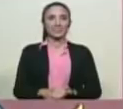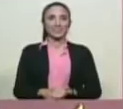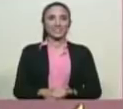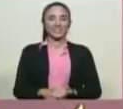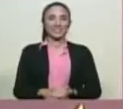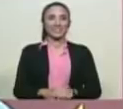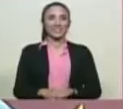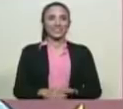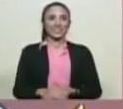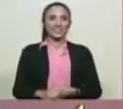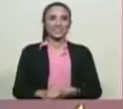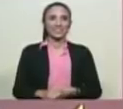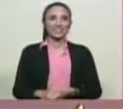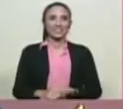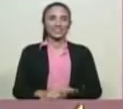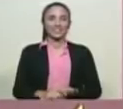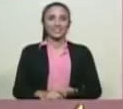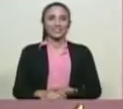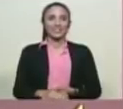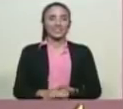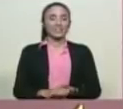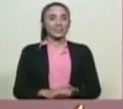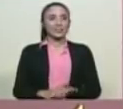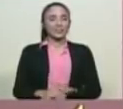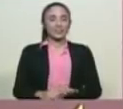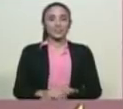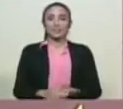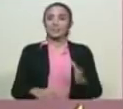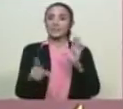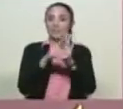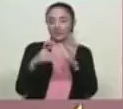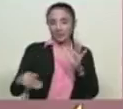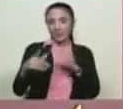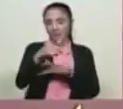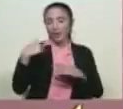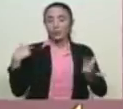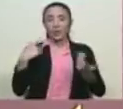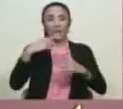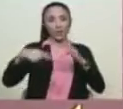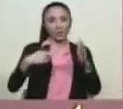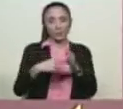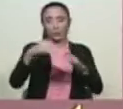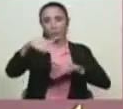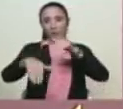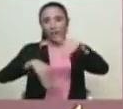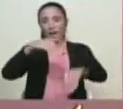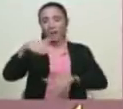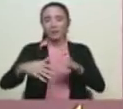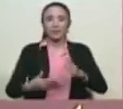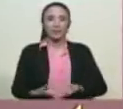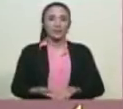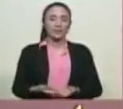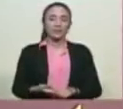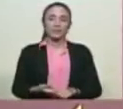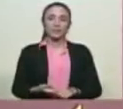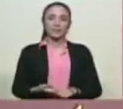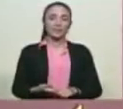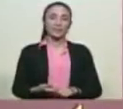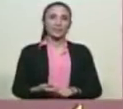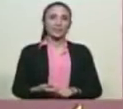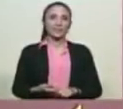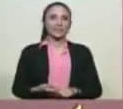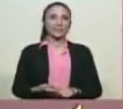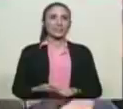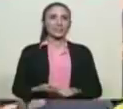recreación, porque ustedes tienen derecho a la recreación. Hice para una playa, para Los Roques, para